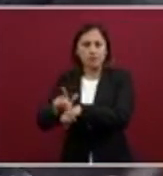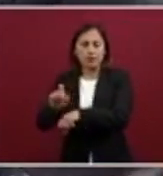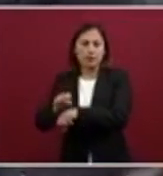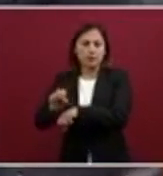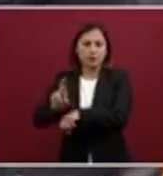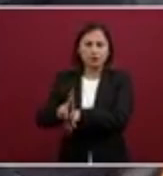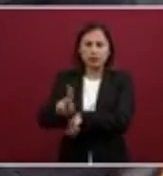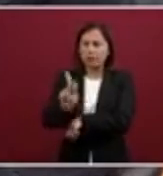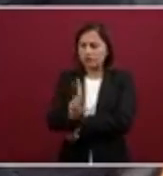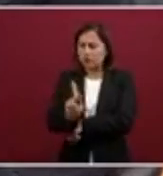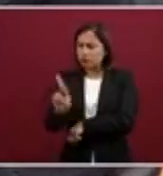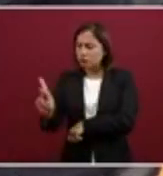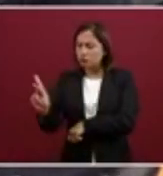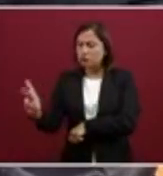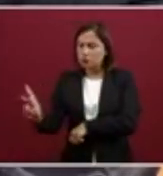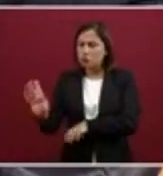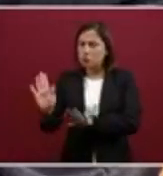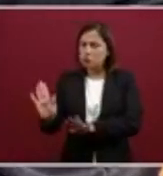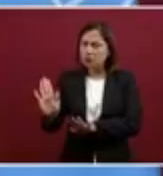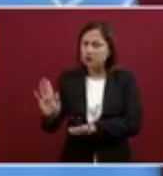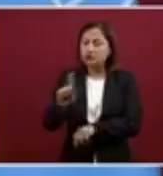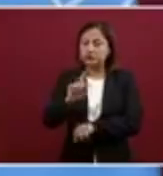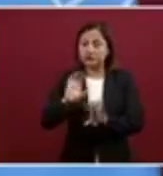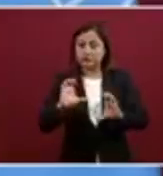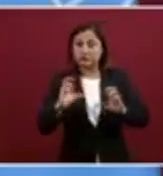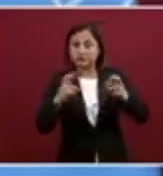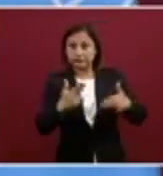estamos sembrando